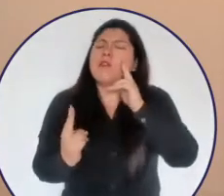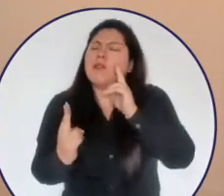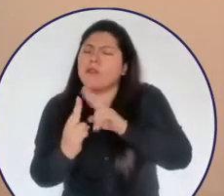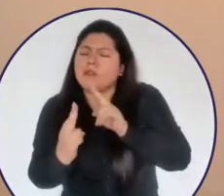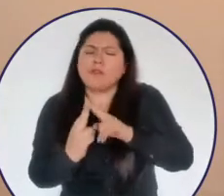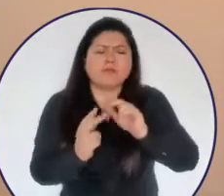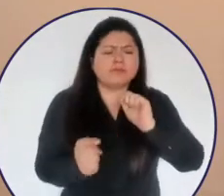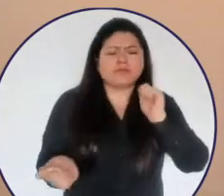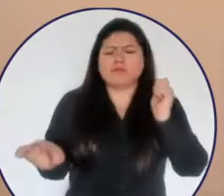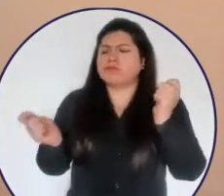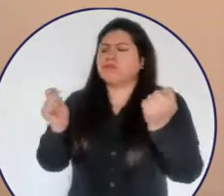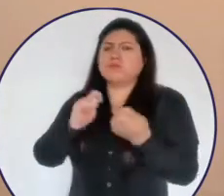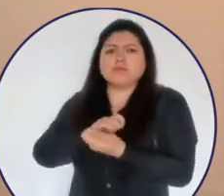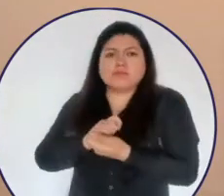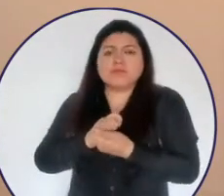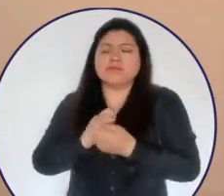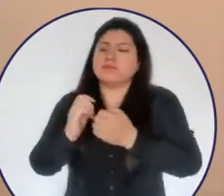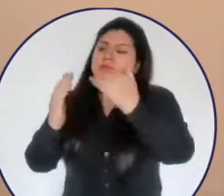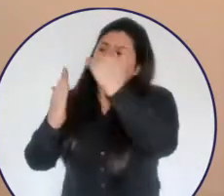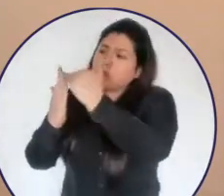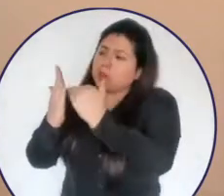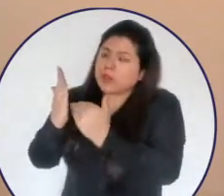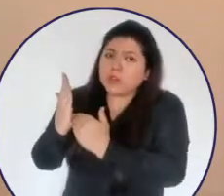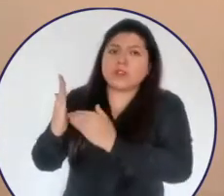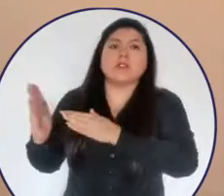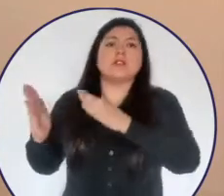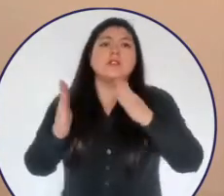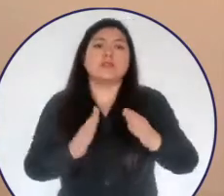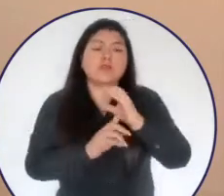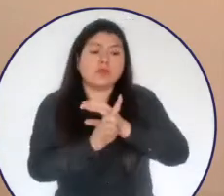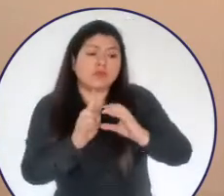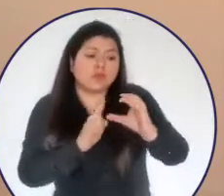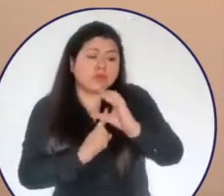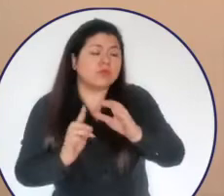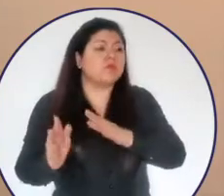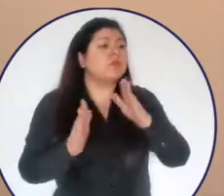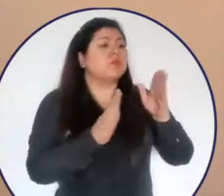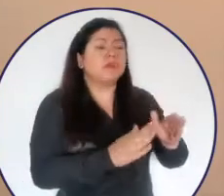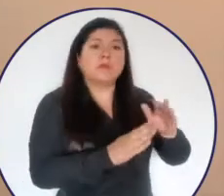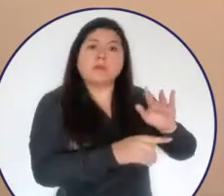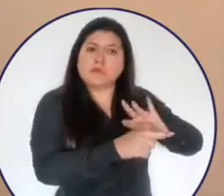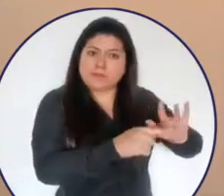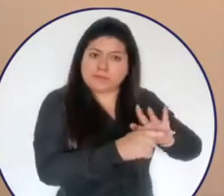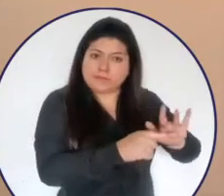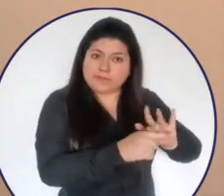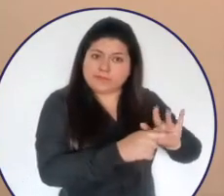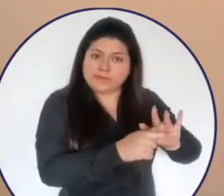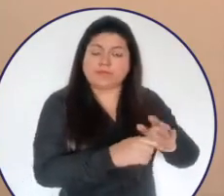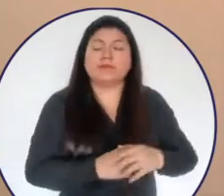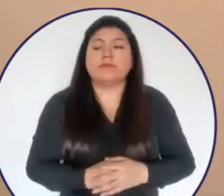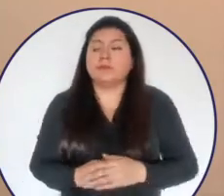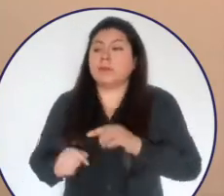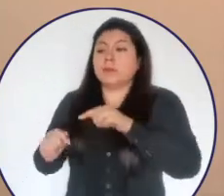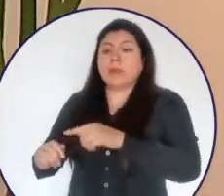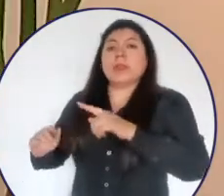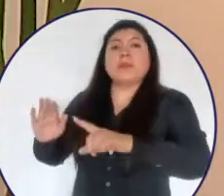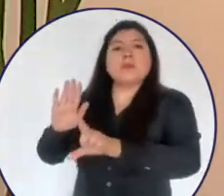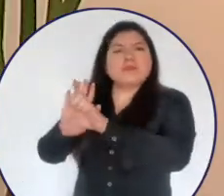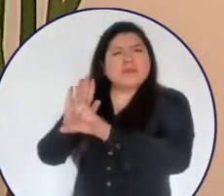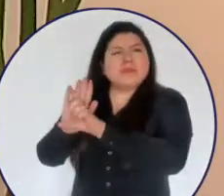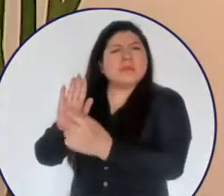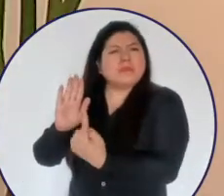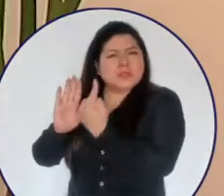a conocer y a realizar transformaciones en las políticas, en las culturas y en las prácticas.